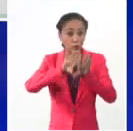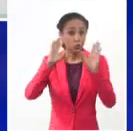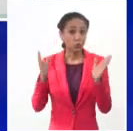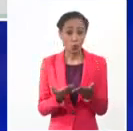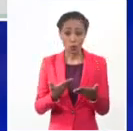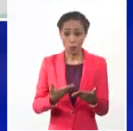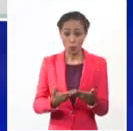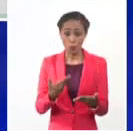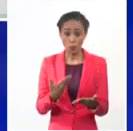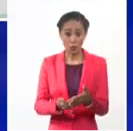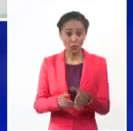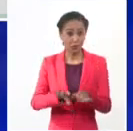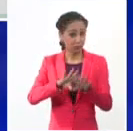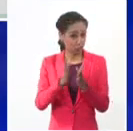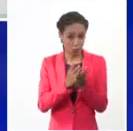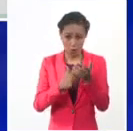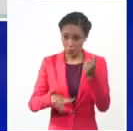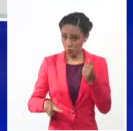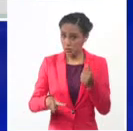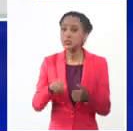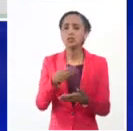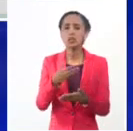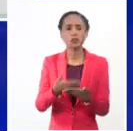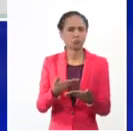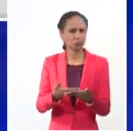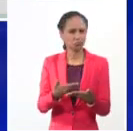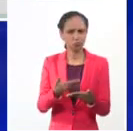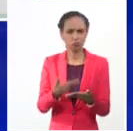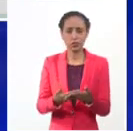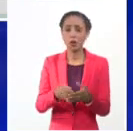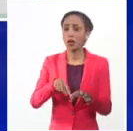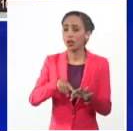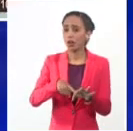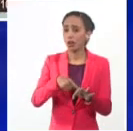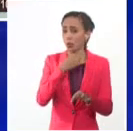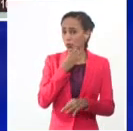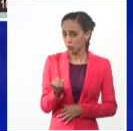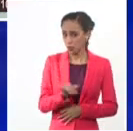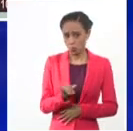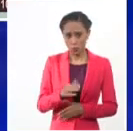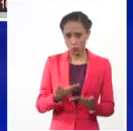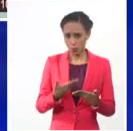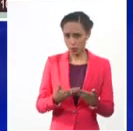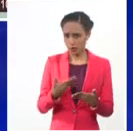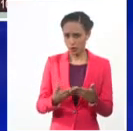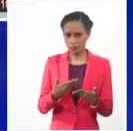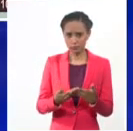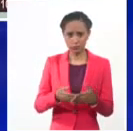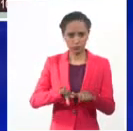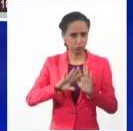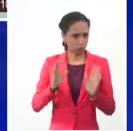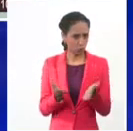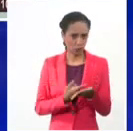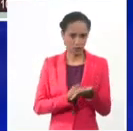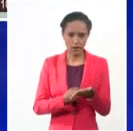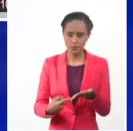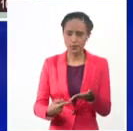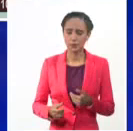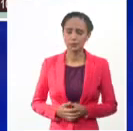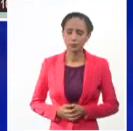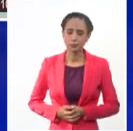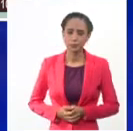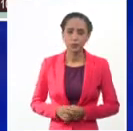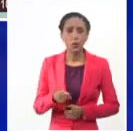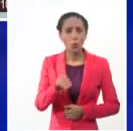las provincias y el municipio especial Isla de la Juventud, se procesaron muestras en la semana. Ahí tienen